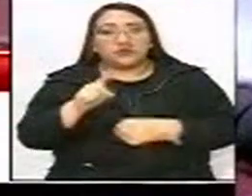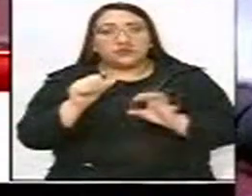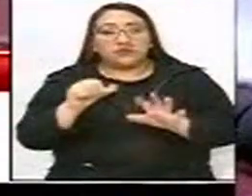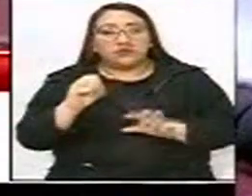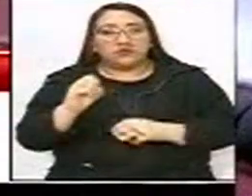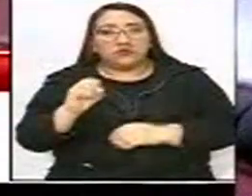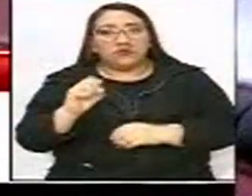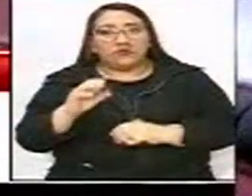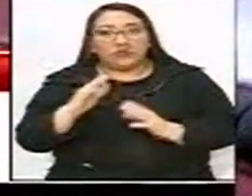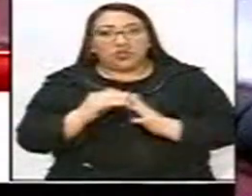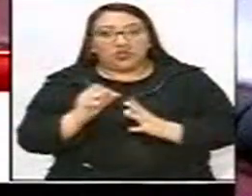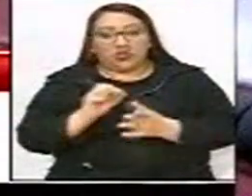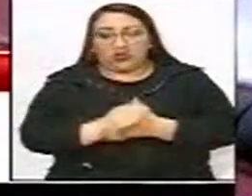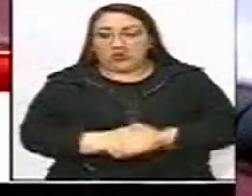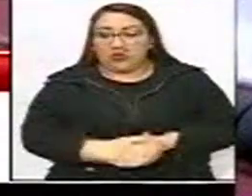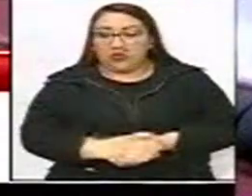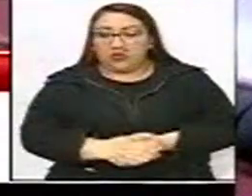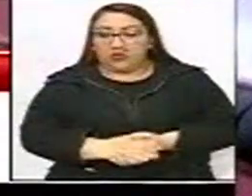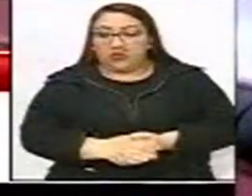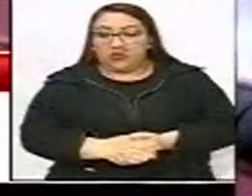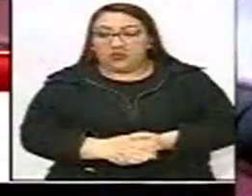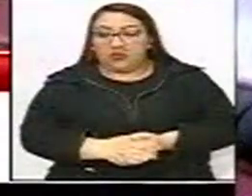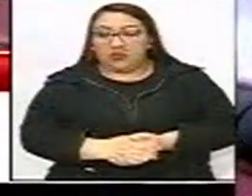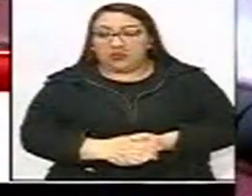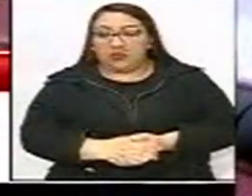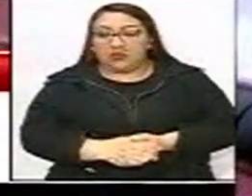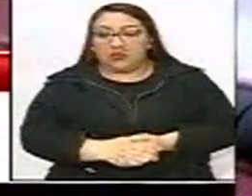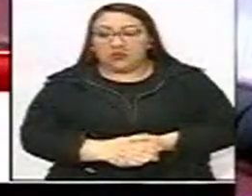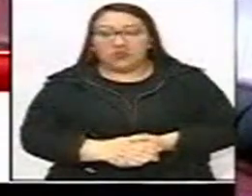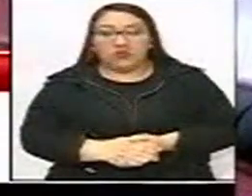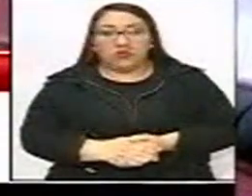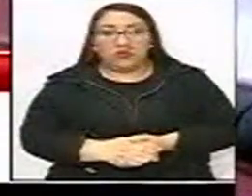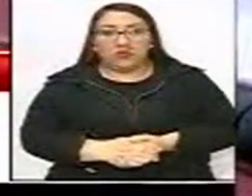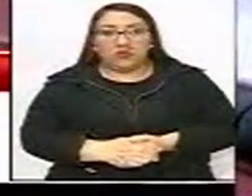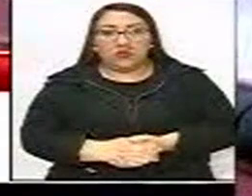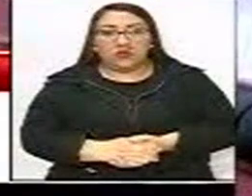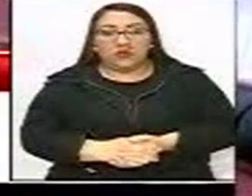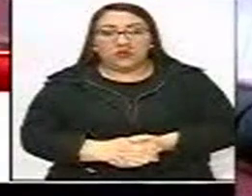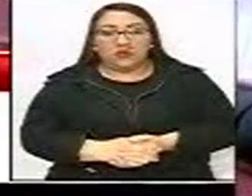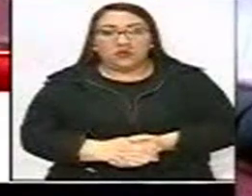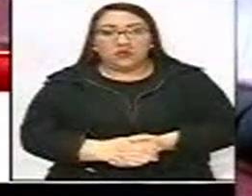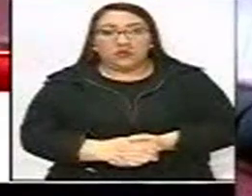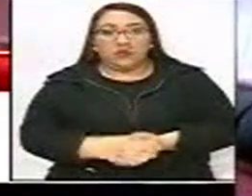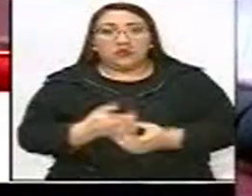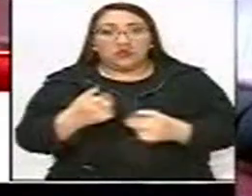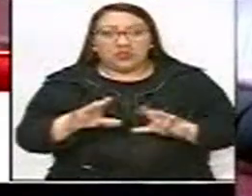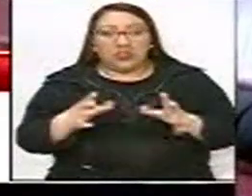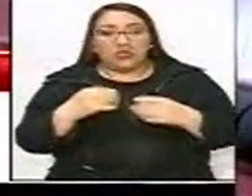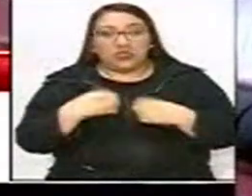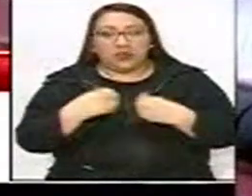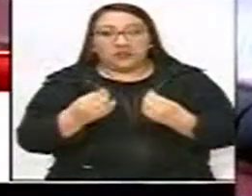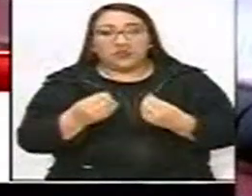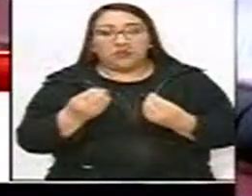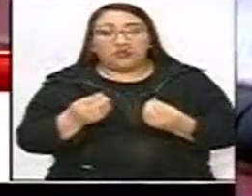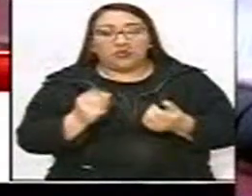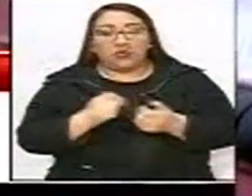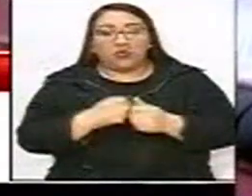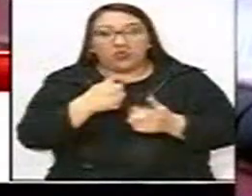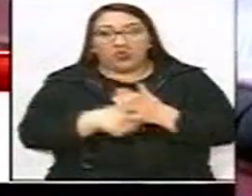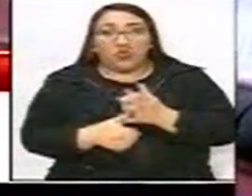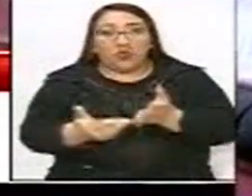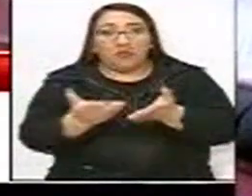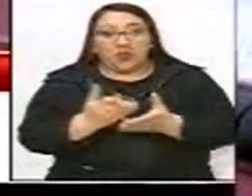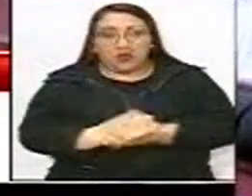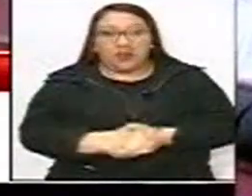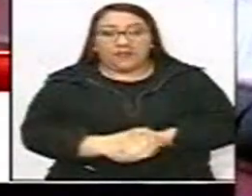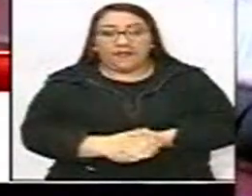160 millones de dólares, que además se aceptan a través de un